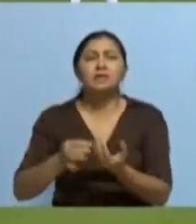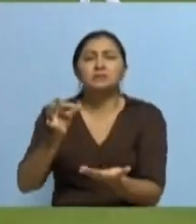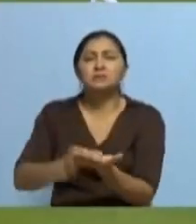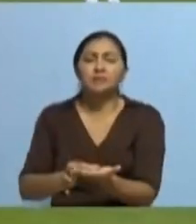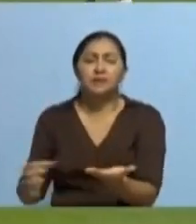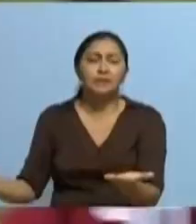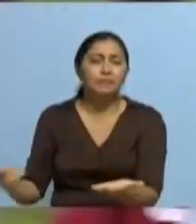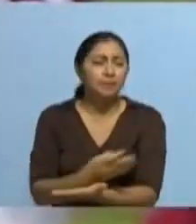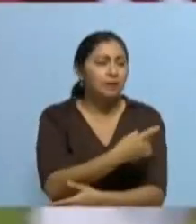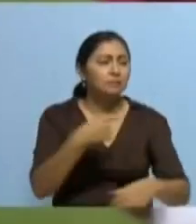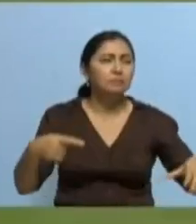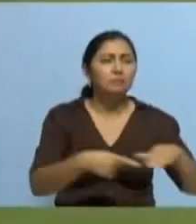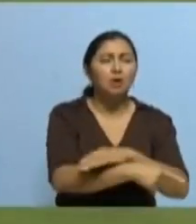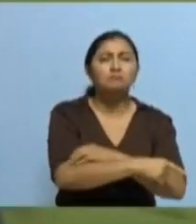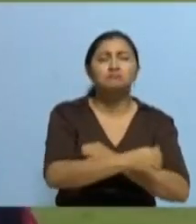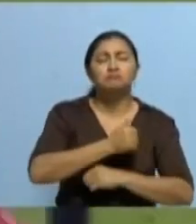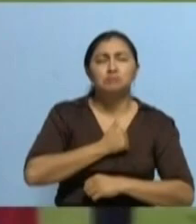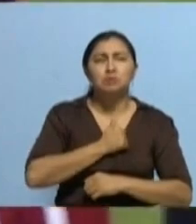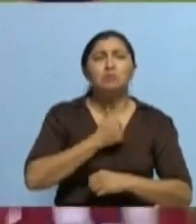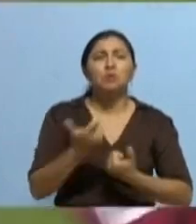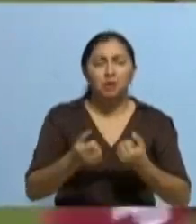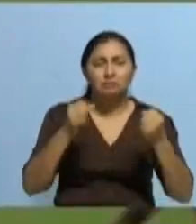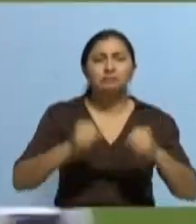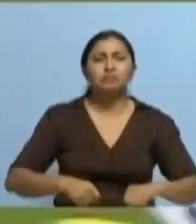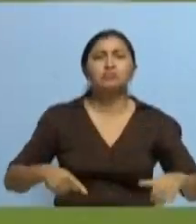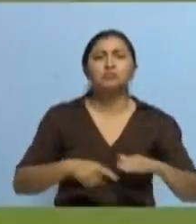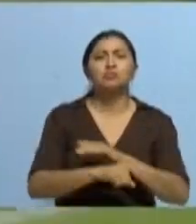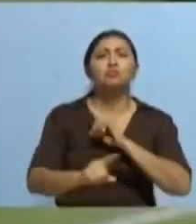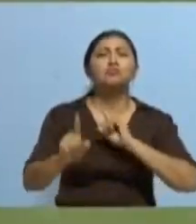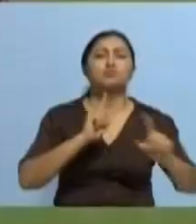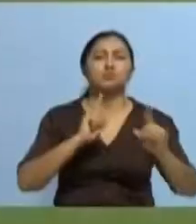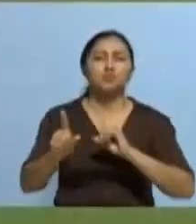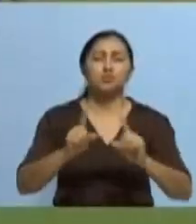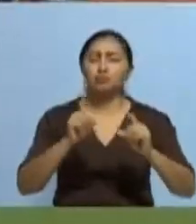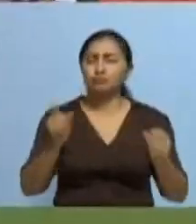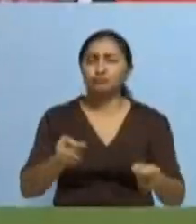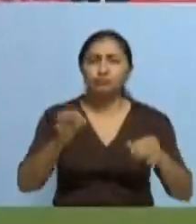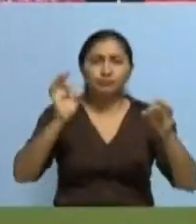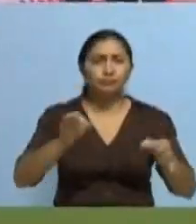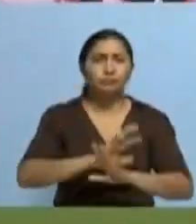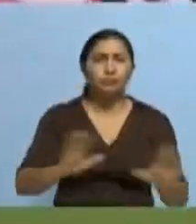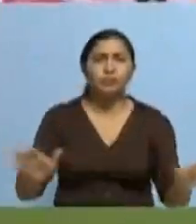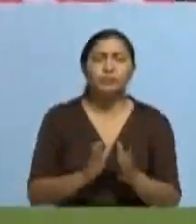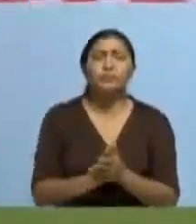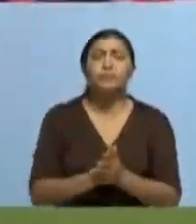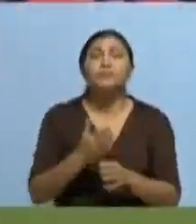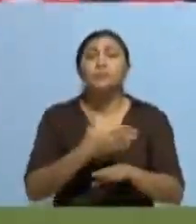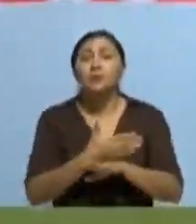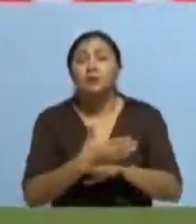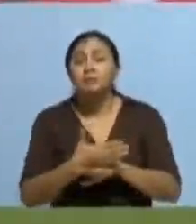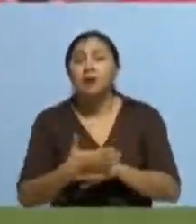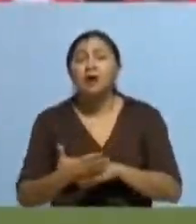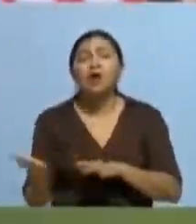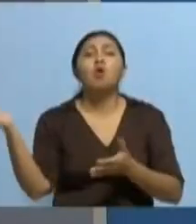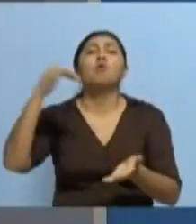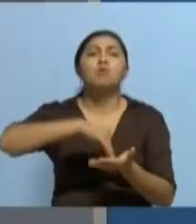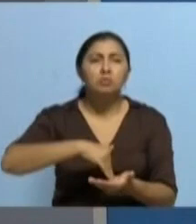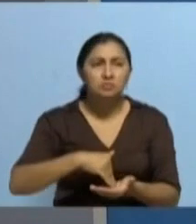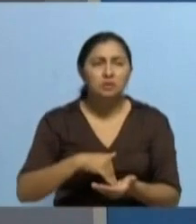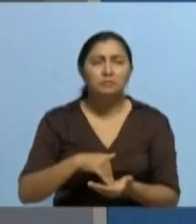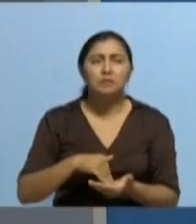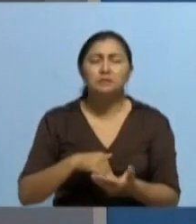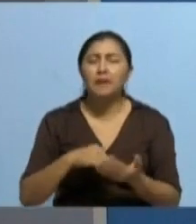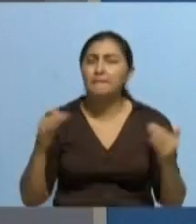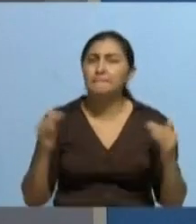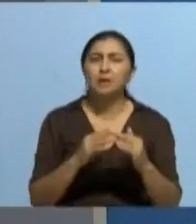y él mismo ejecuta la pena máxima y era el 1-1 definitivo. Ya en el tiempo de reposición, choque